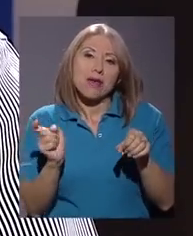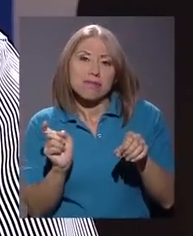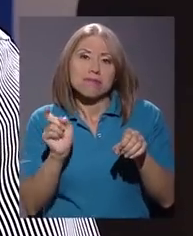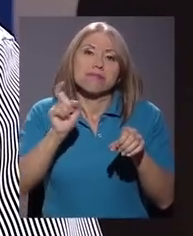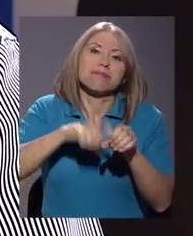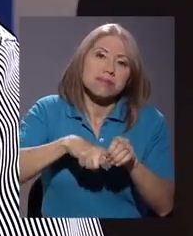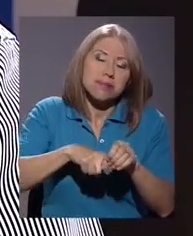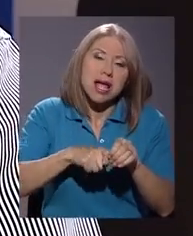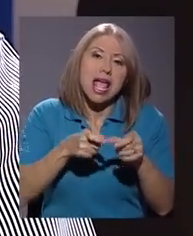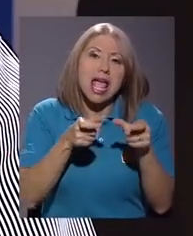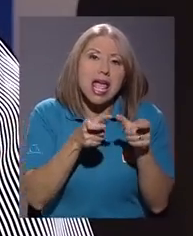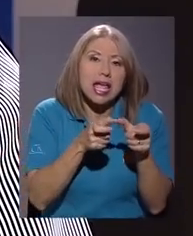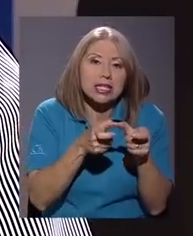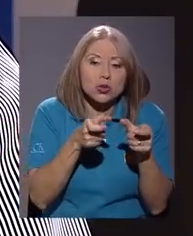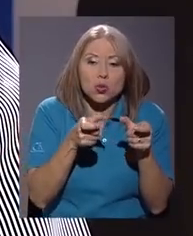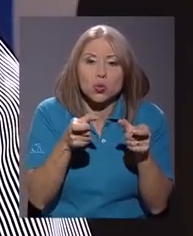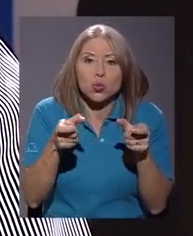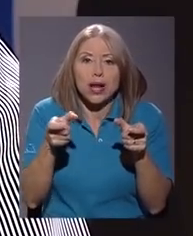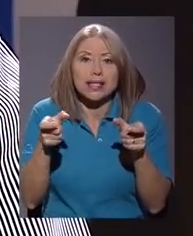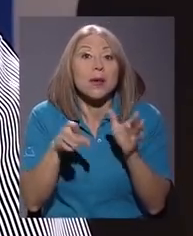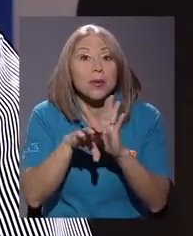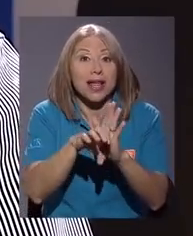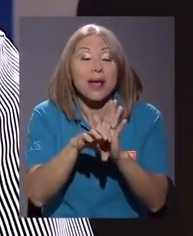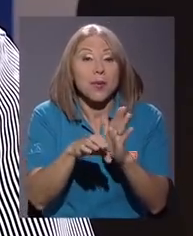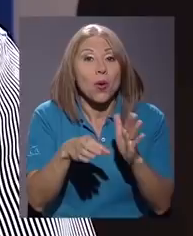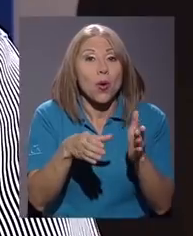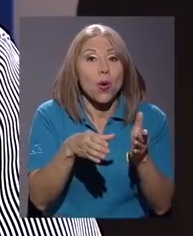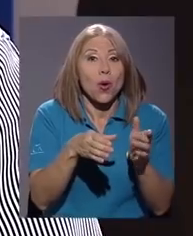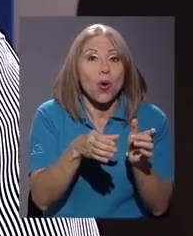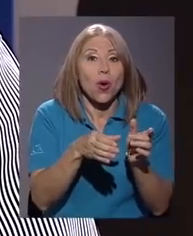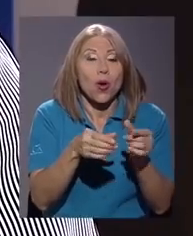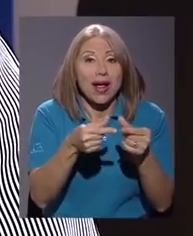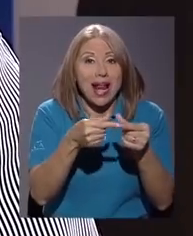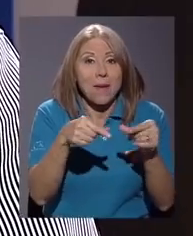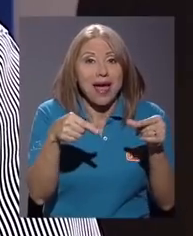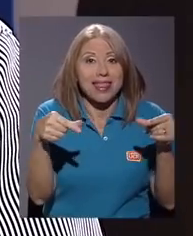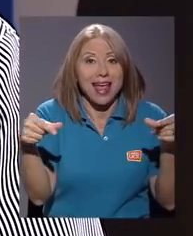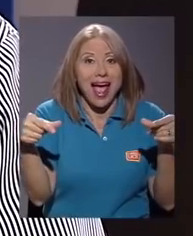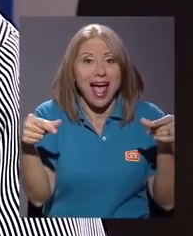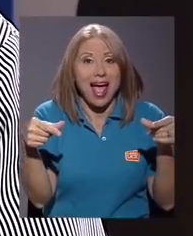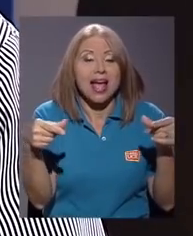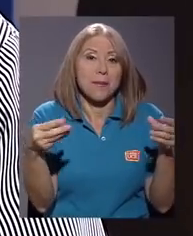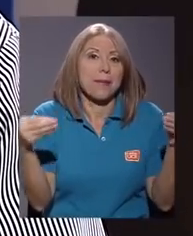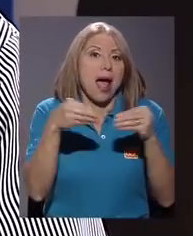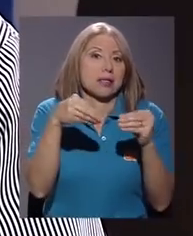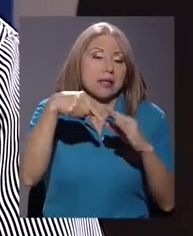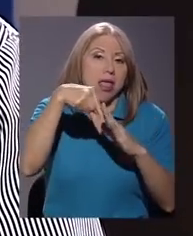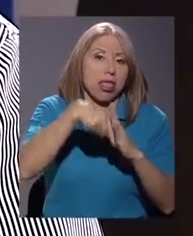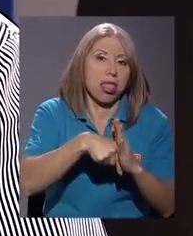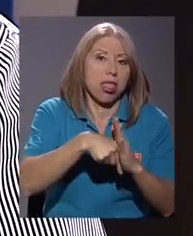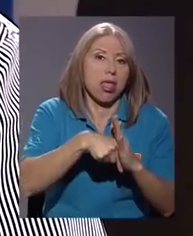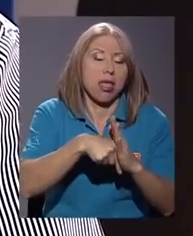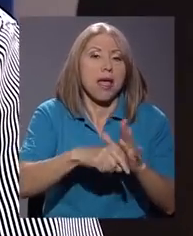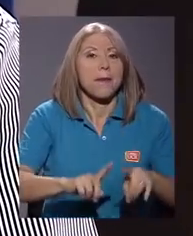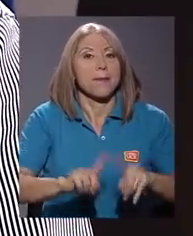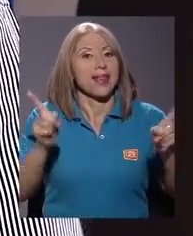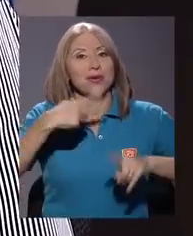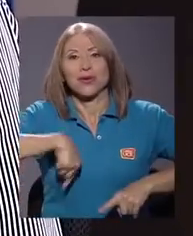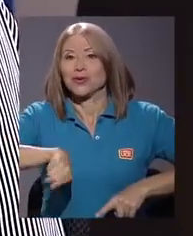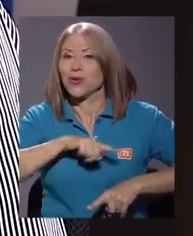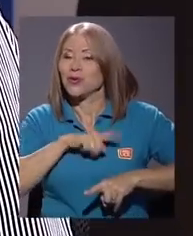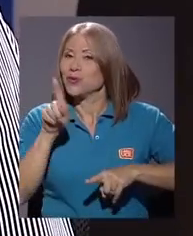como sería la gramática en en en nuestro idioma e pero nosotros no empezamos a